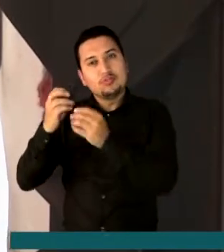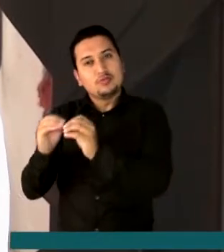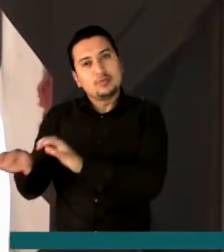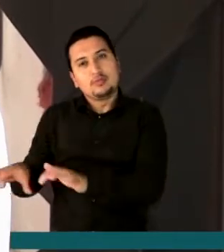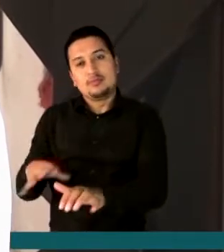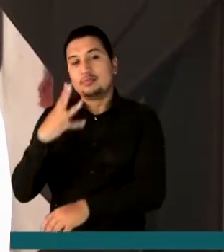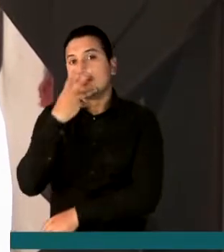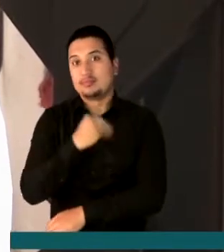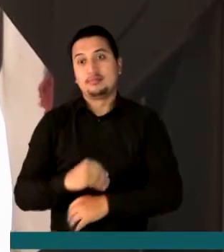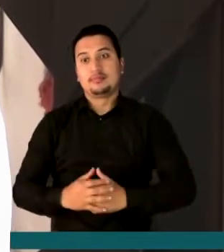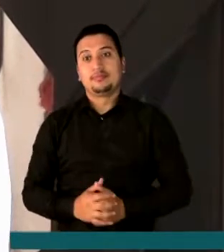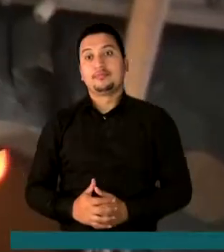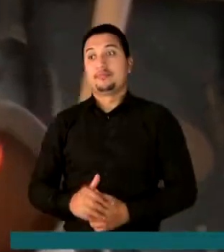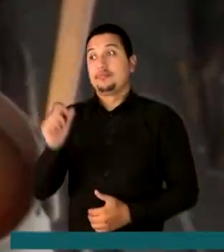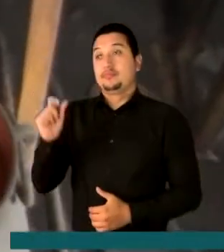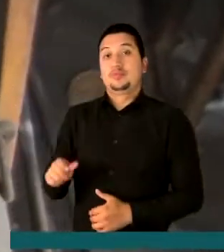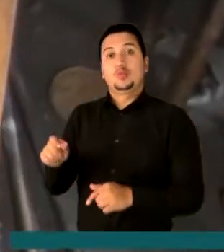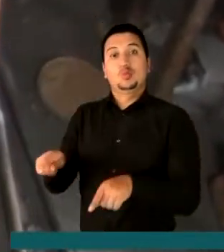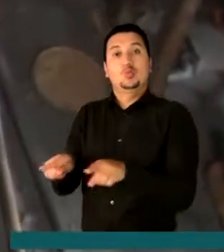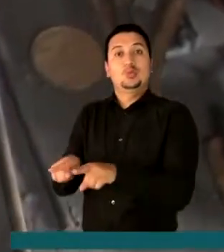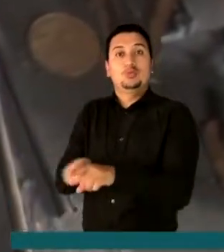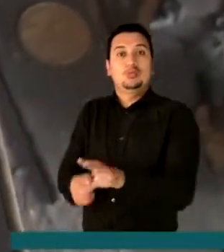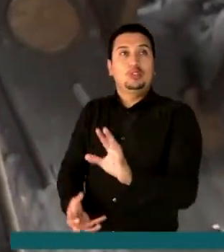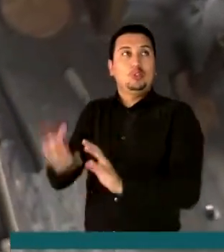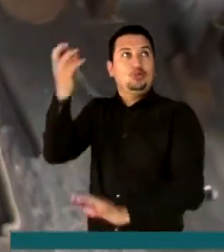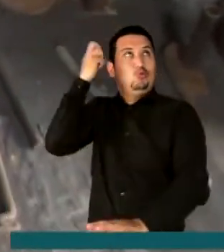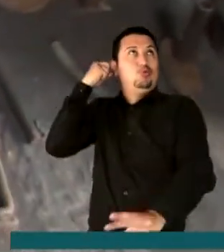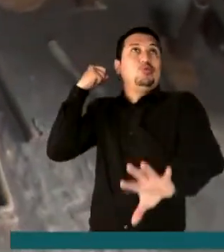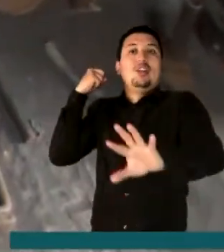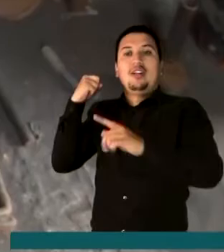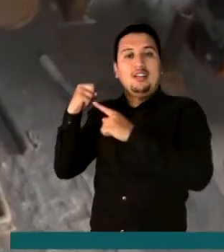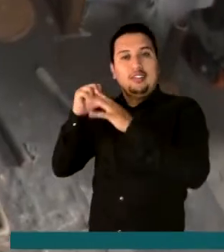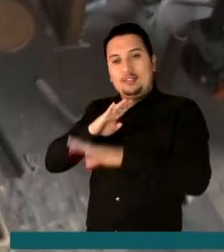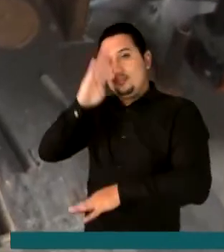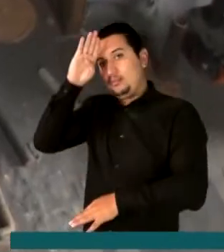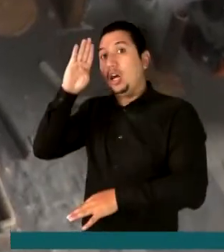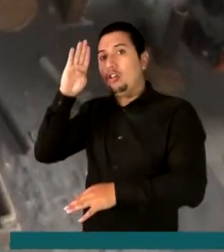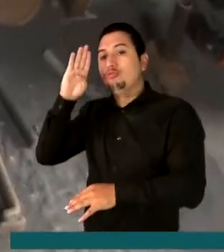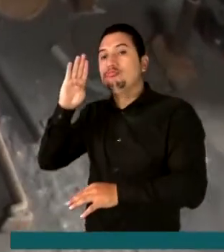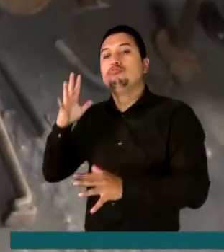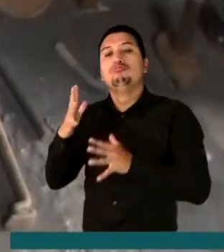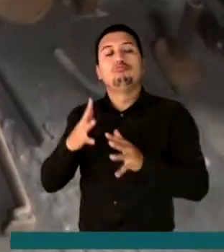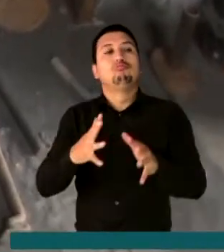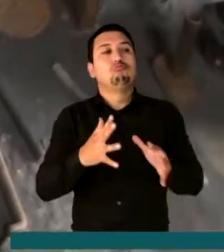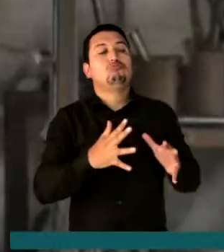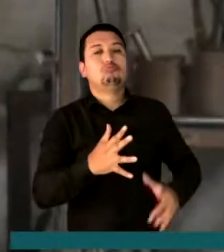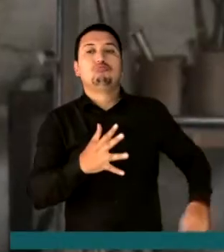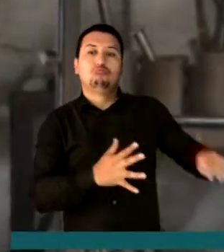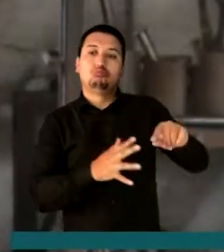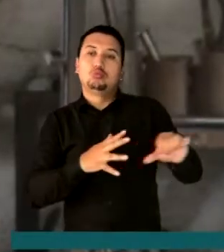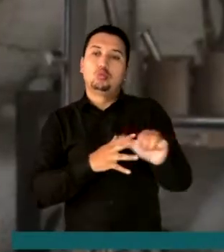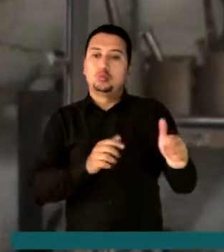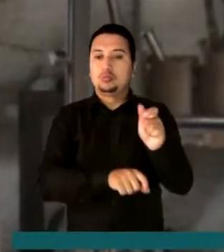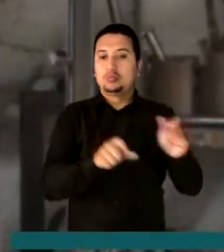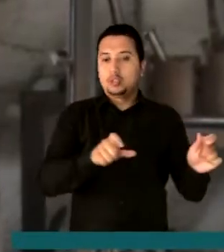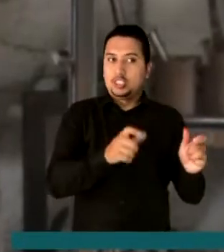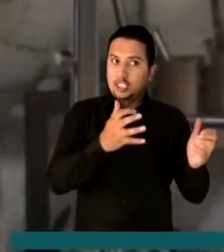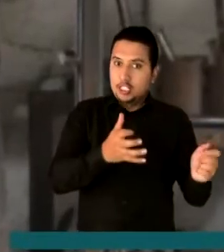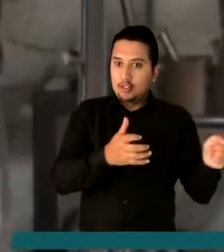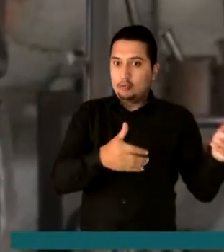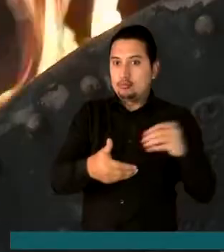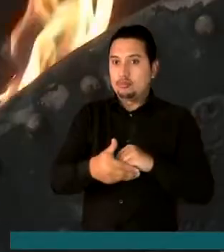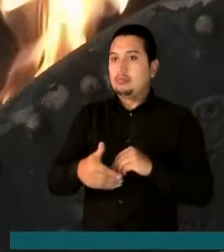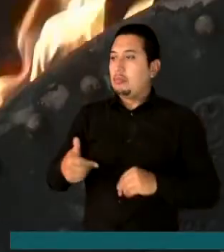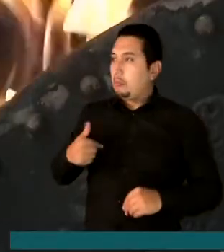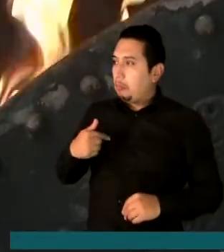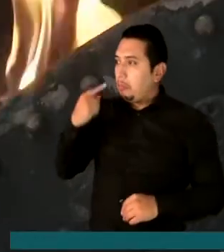algo muy lindo. Este herrero de la Edad Media ha decidido transmitir su conocimiento a otros, que como él, quieren hacer arte a través del